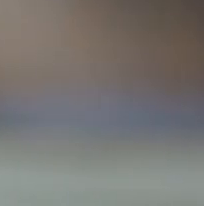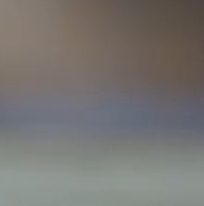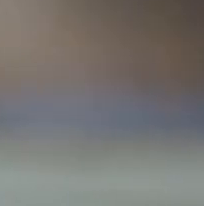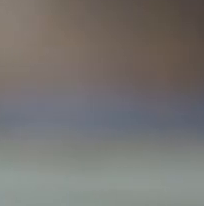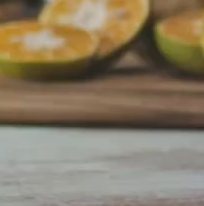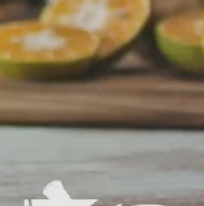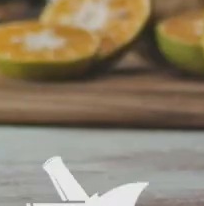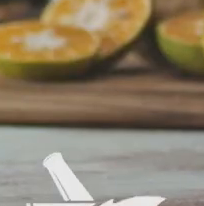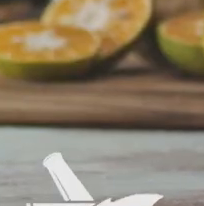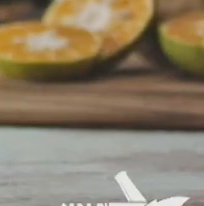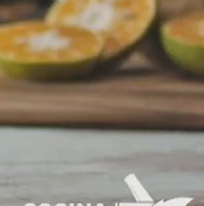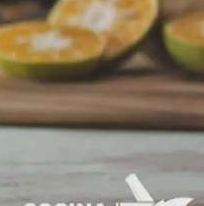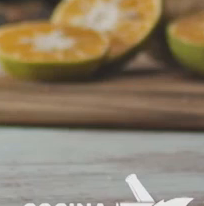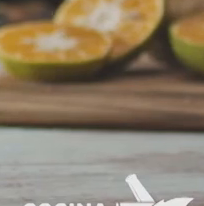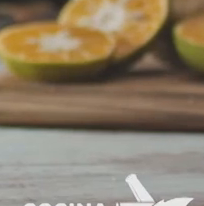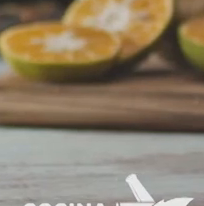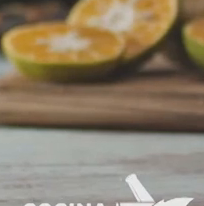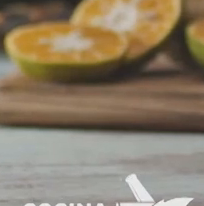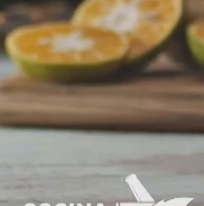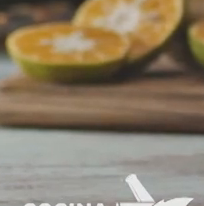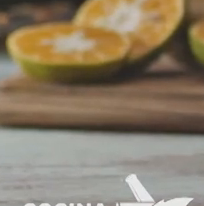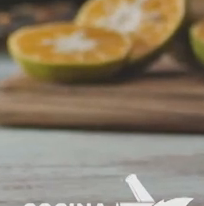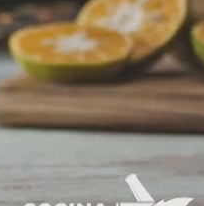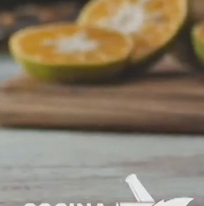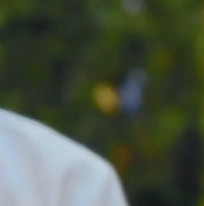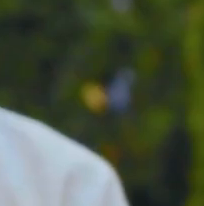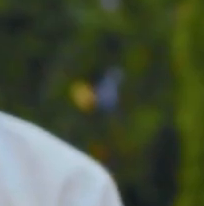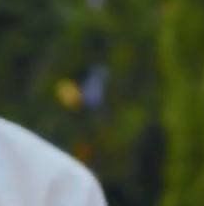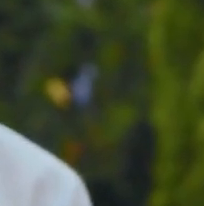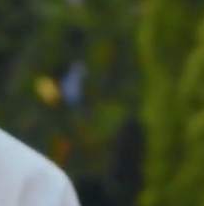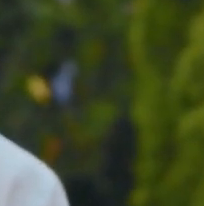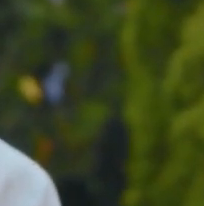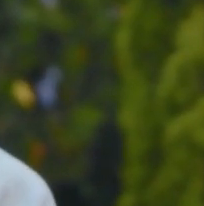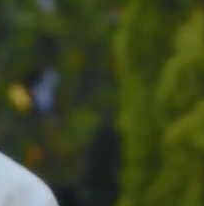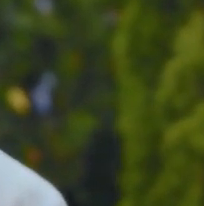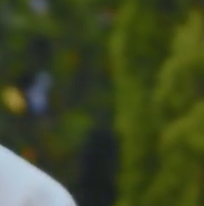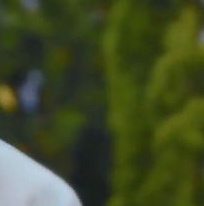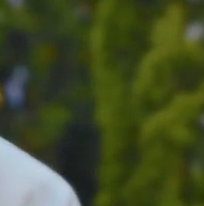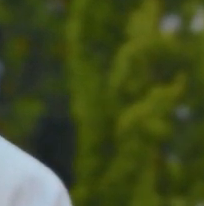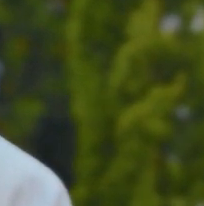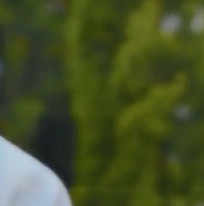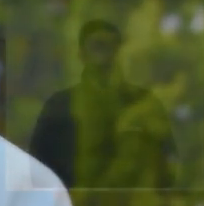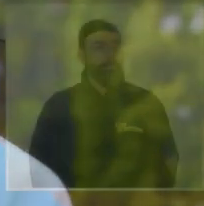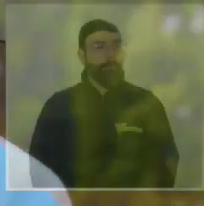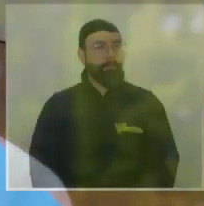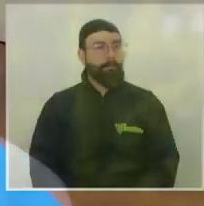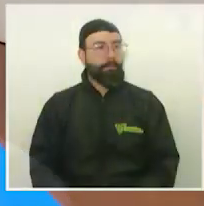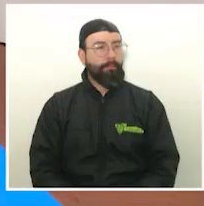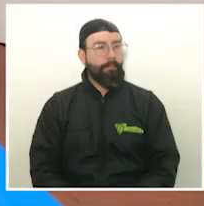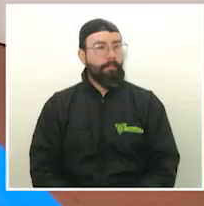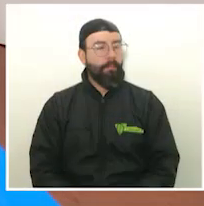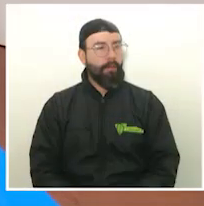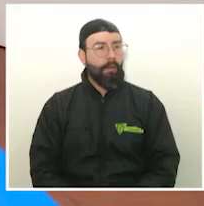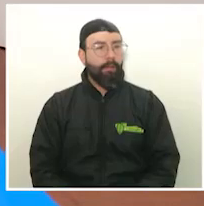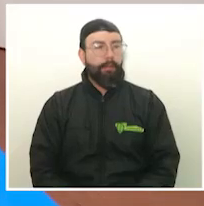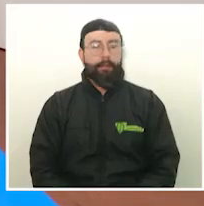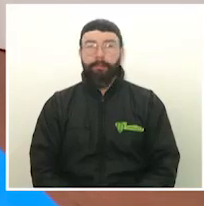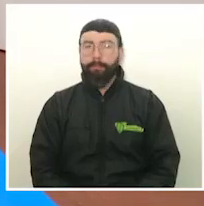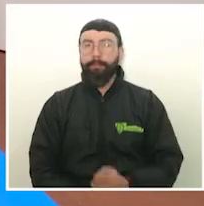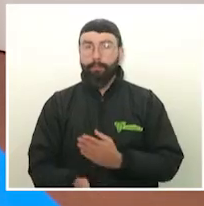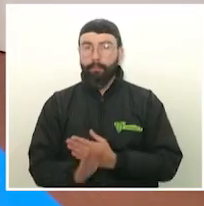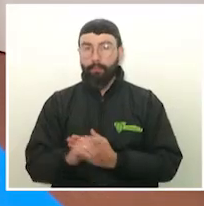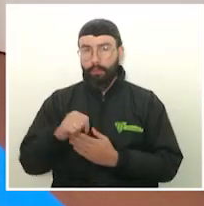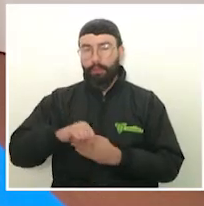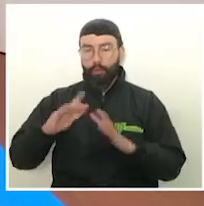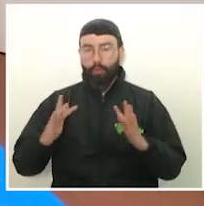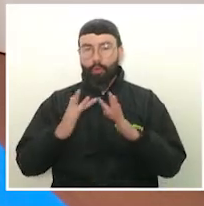Alimento natural rico en fibra prebiótica para consumir con el desayuno, la alternativa más saludable. Muy bien, y continuamos hoy en